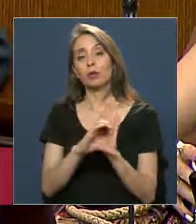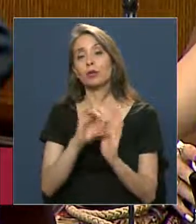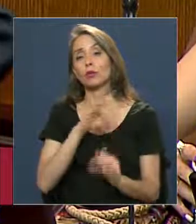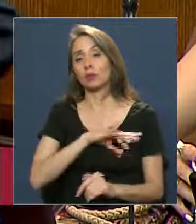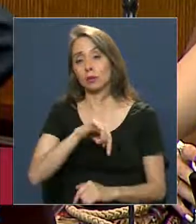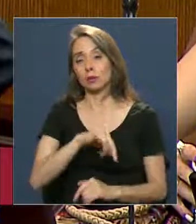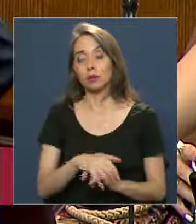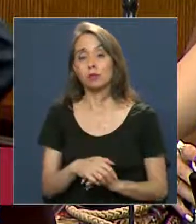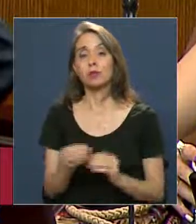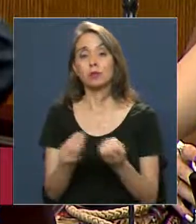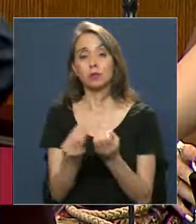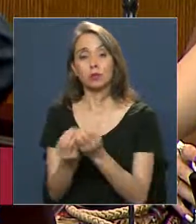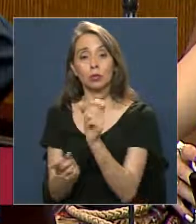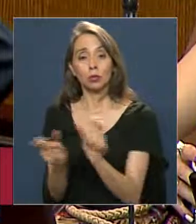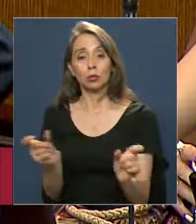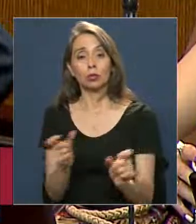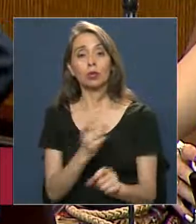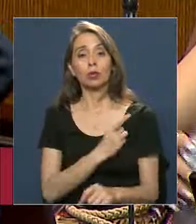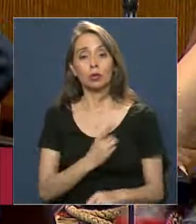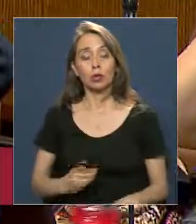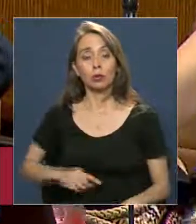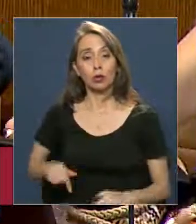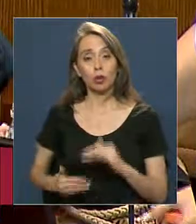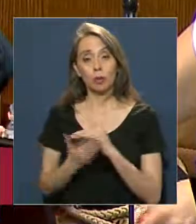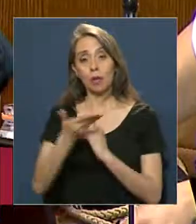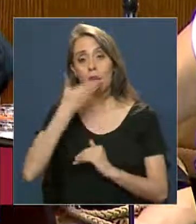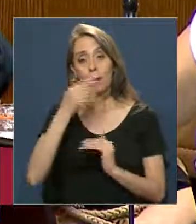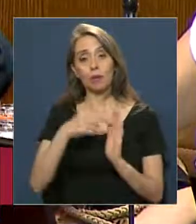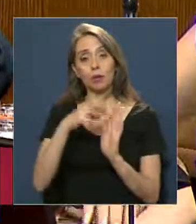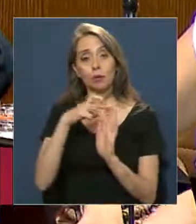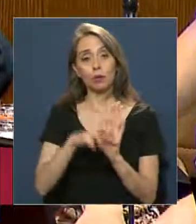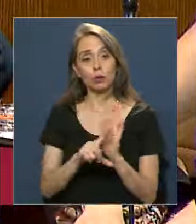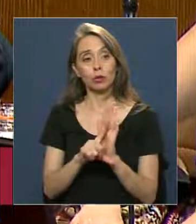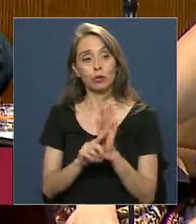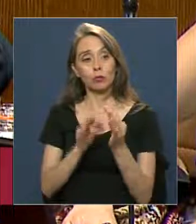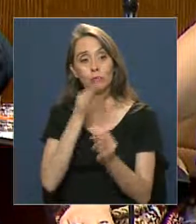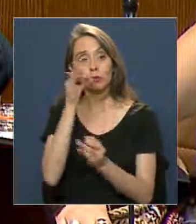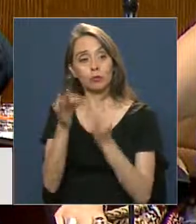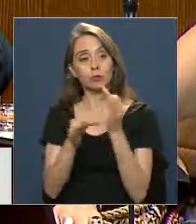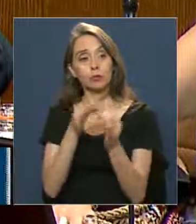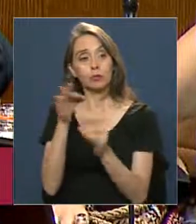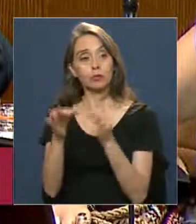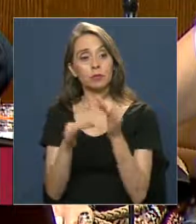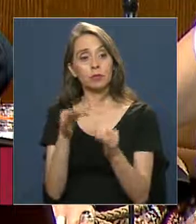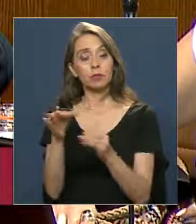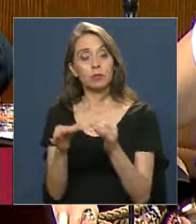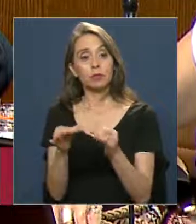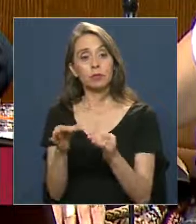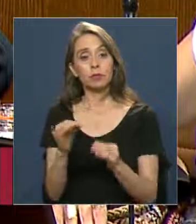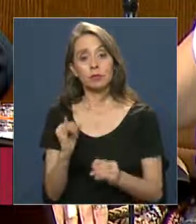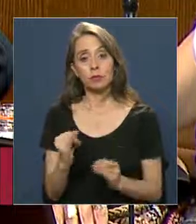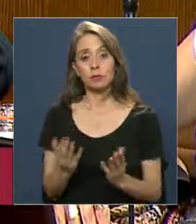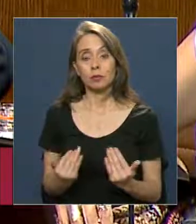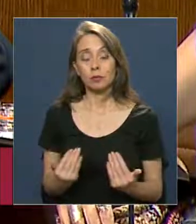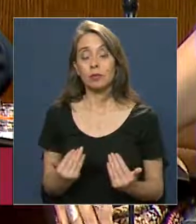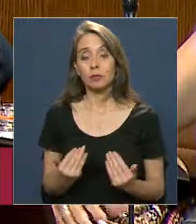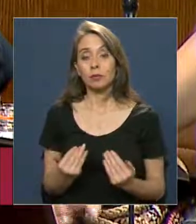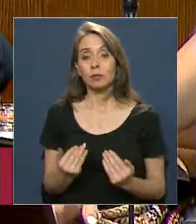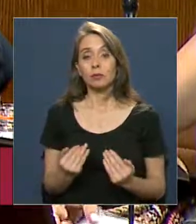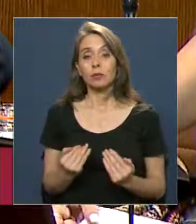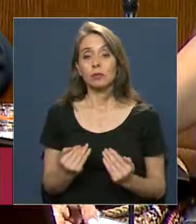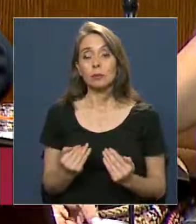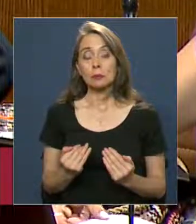colegas parlamentarios que han intervenido en la mañana en relación a este proyecto han planteado la imperiosa necesidad de que